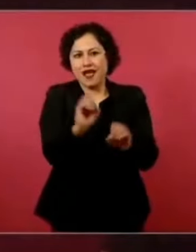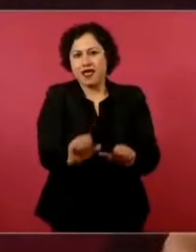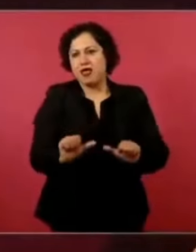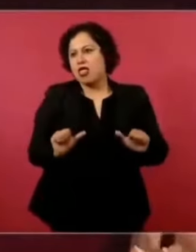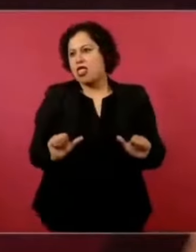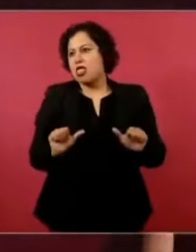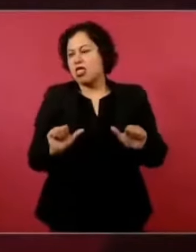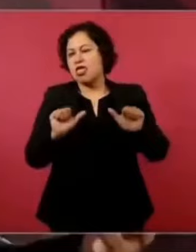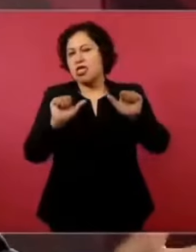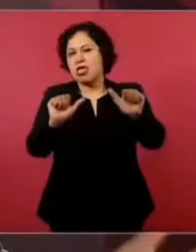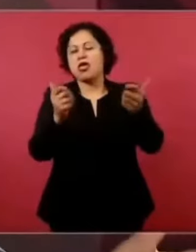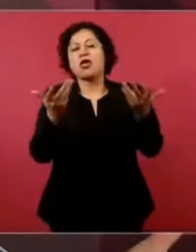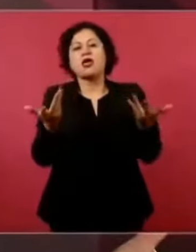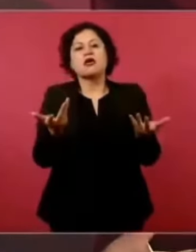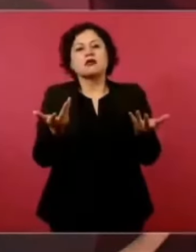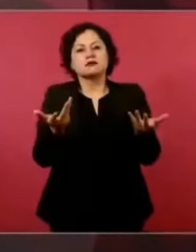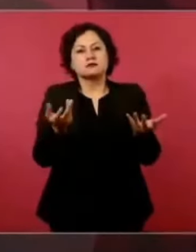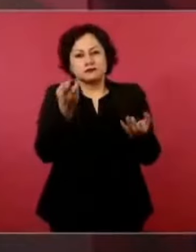Entonces, lograr eso